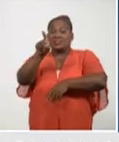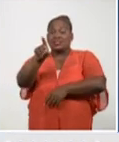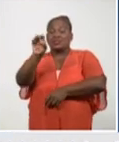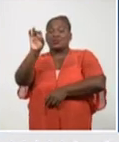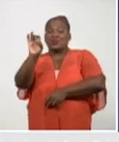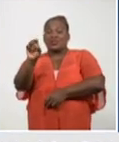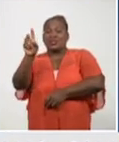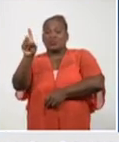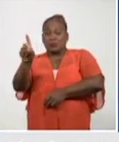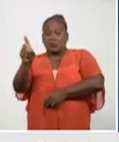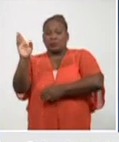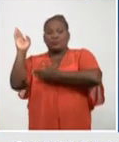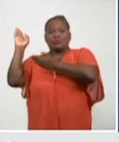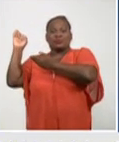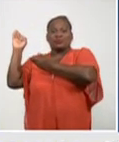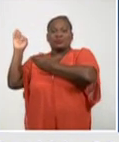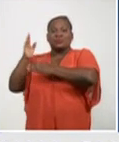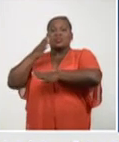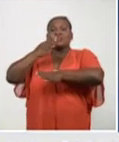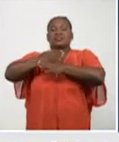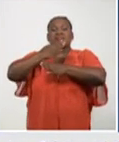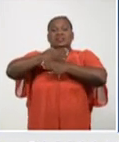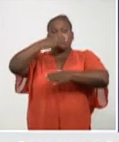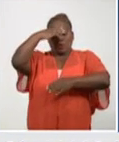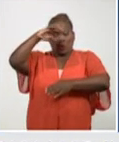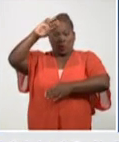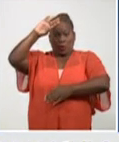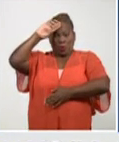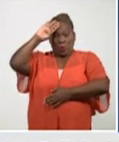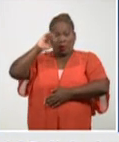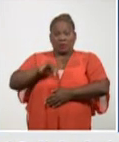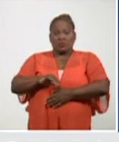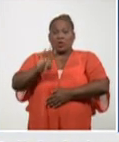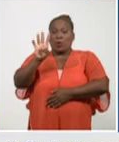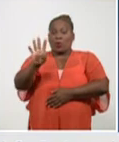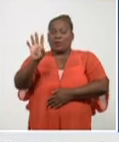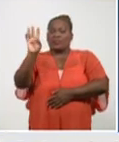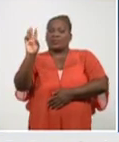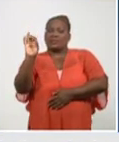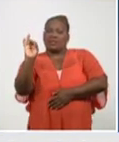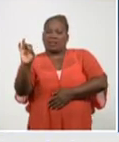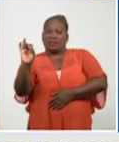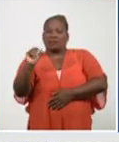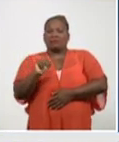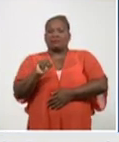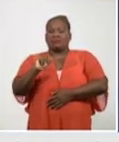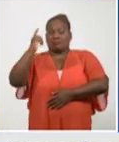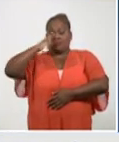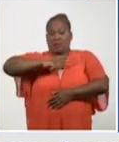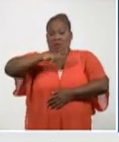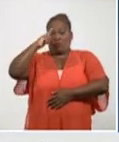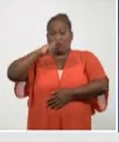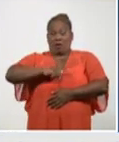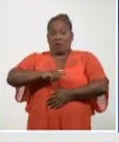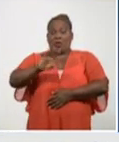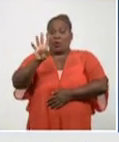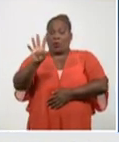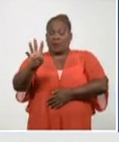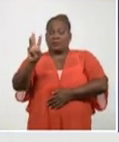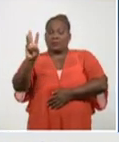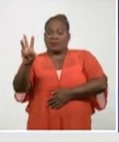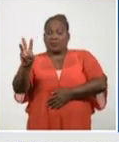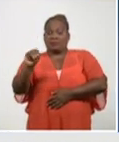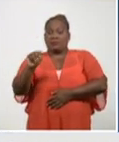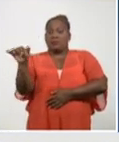171, Santiago de Cuba con 47, Ciego de Ávila con 43, al igual